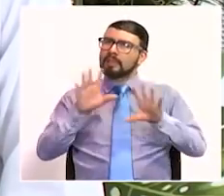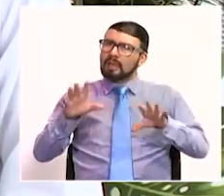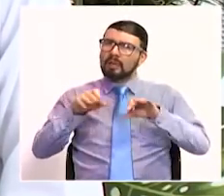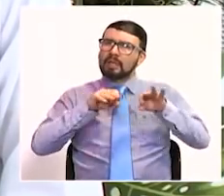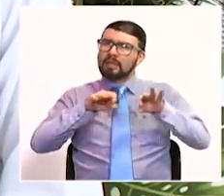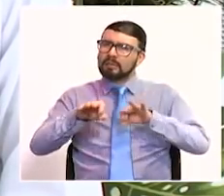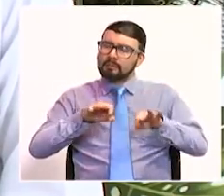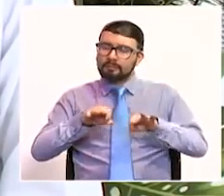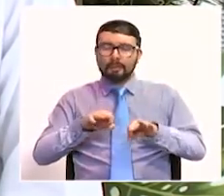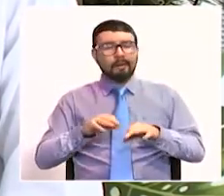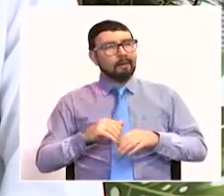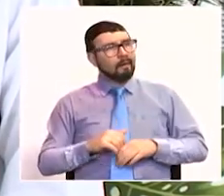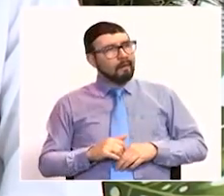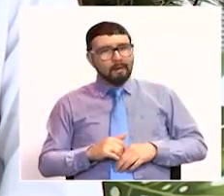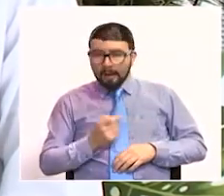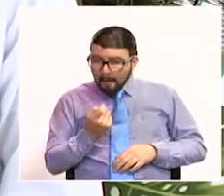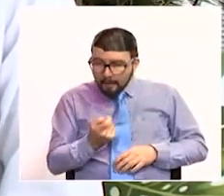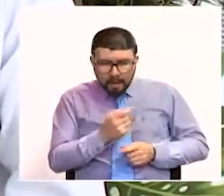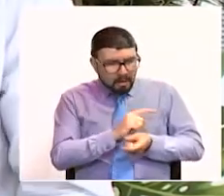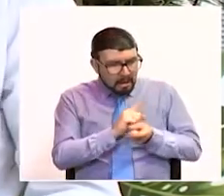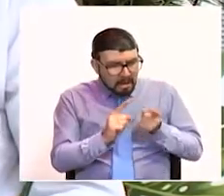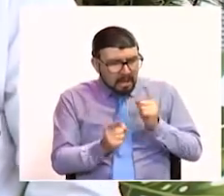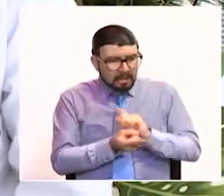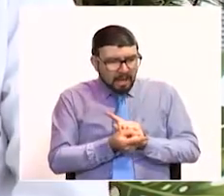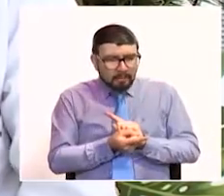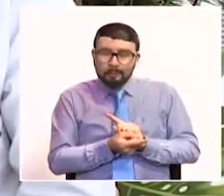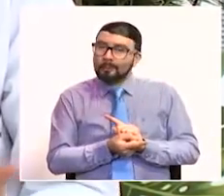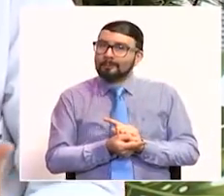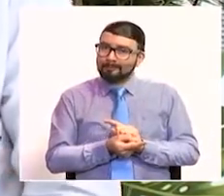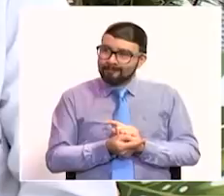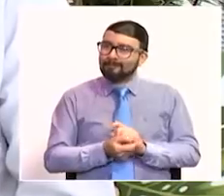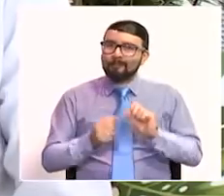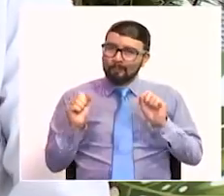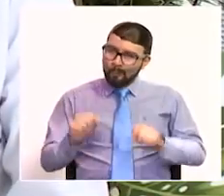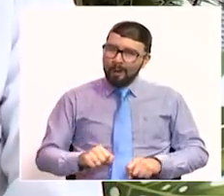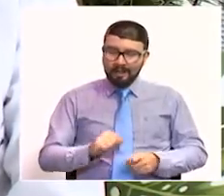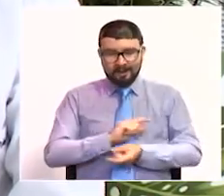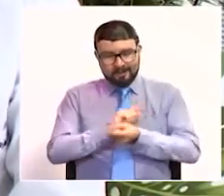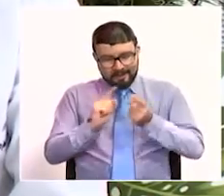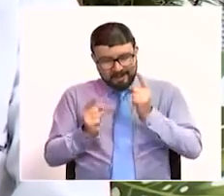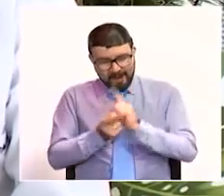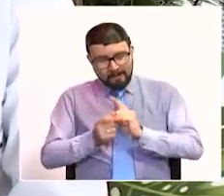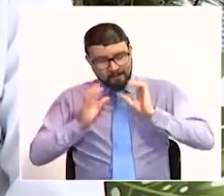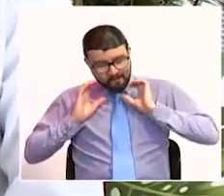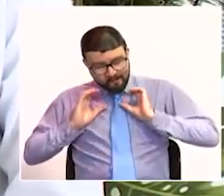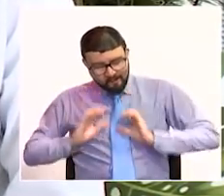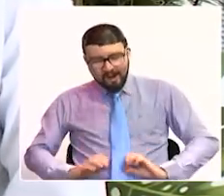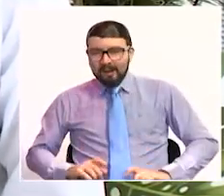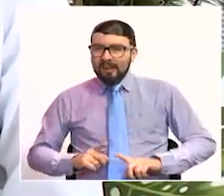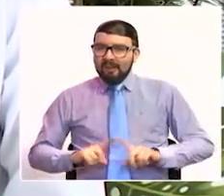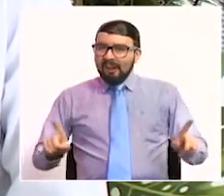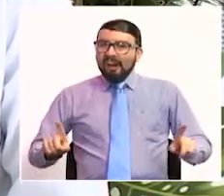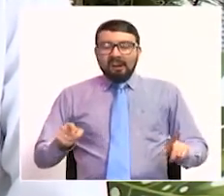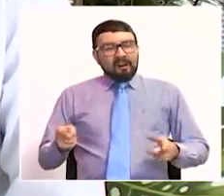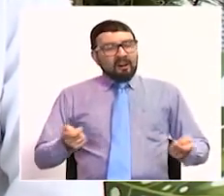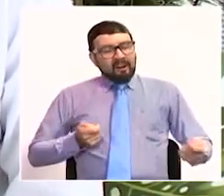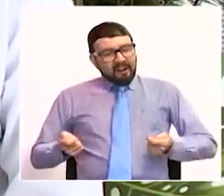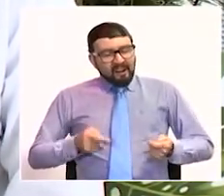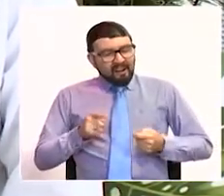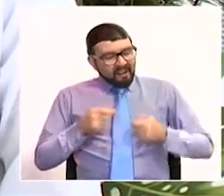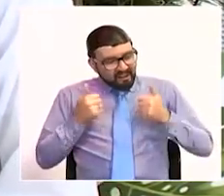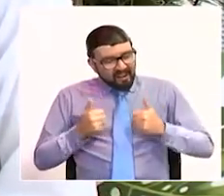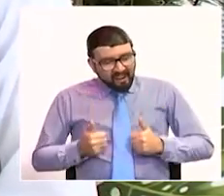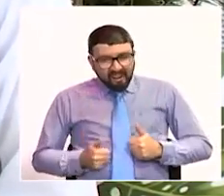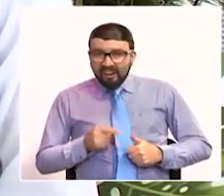de pequeños cambios se pueden lograr grandes diferencias en nuestro cuerpo, en nuestra digestión, porque todos los días vemos